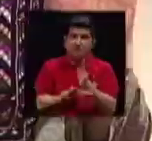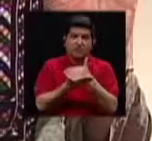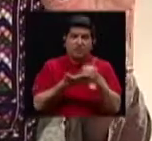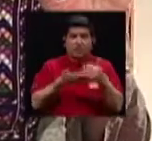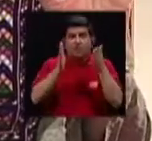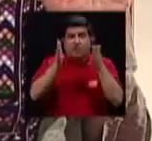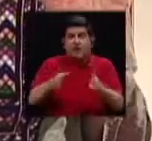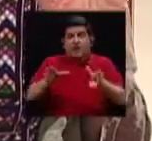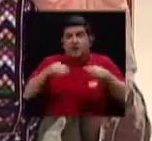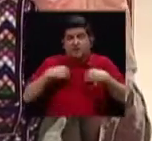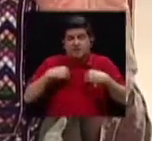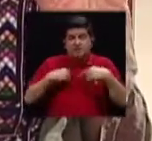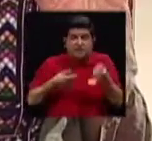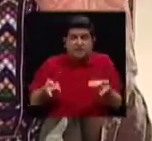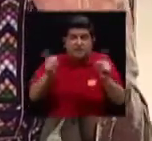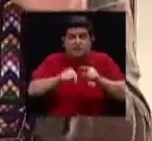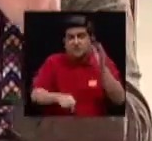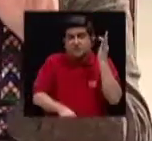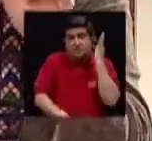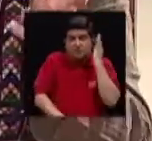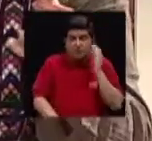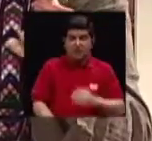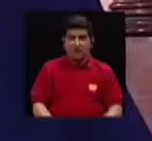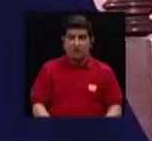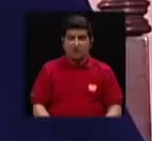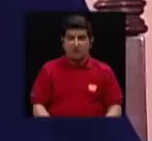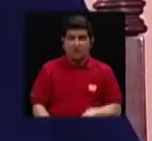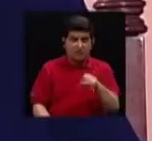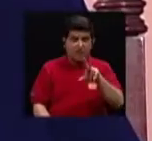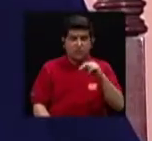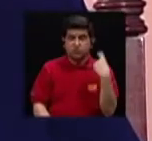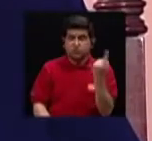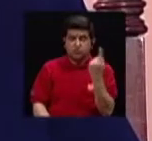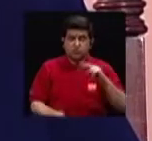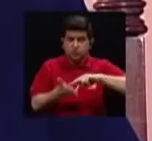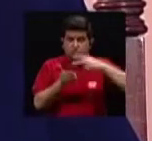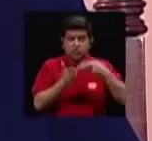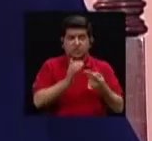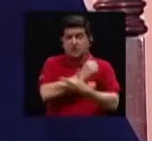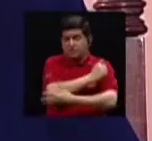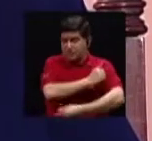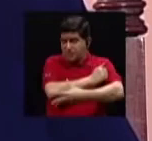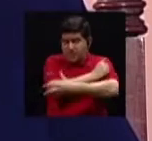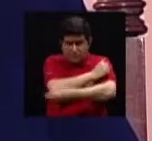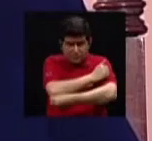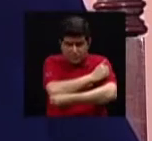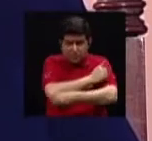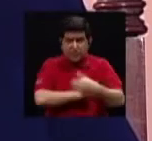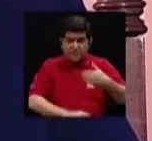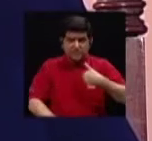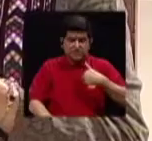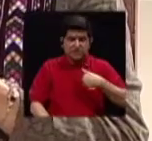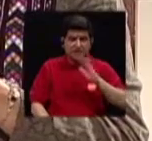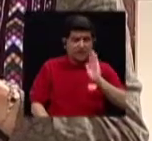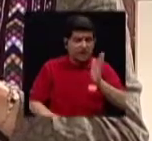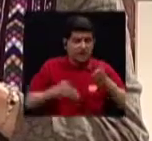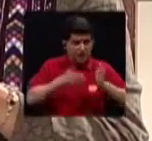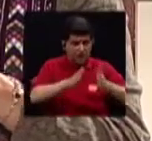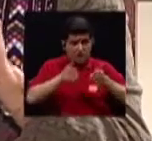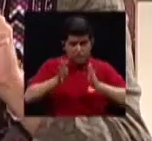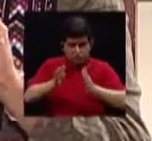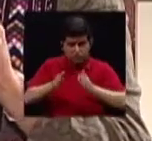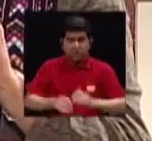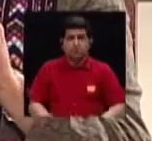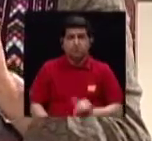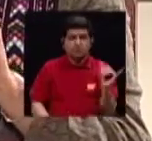asume la mujer. Definitivamente. Y eso no solo implica un empobrecimiento para sus hijos, sí, y sus hijas,